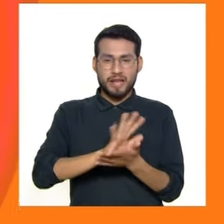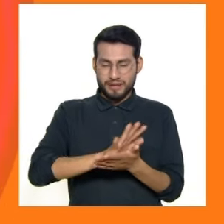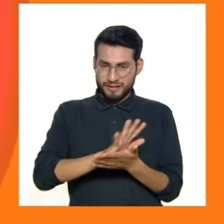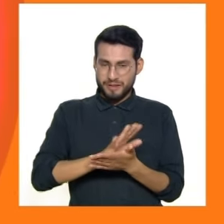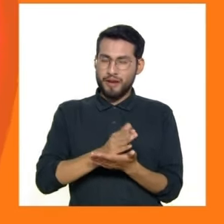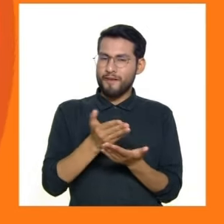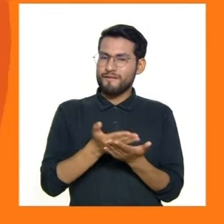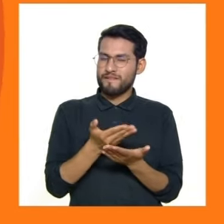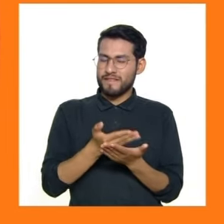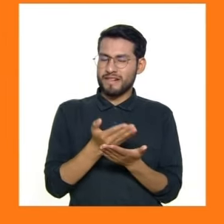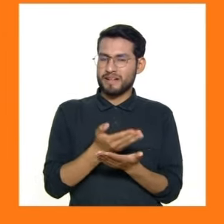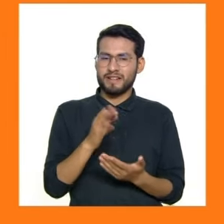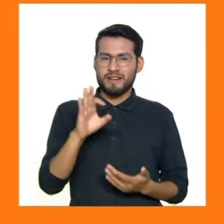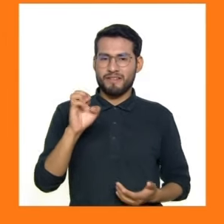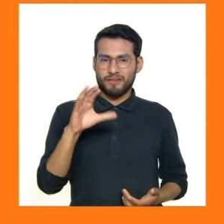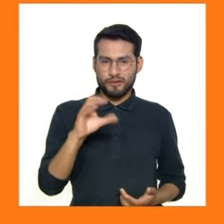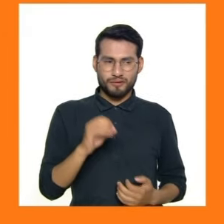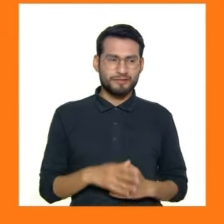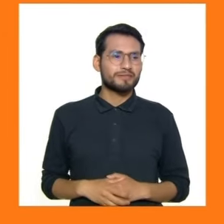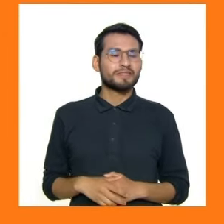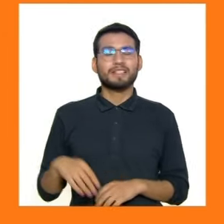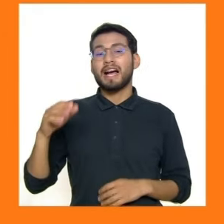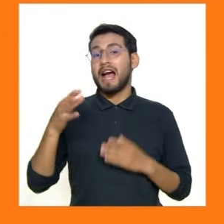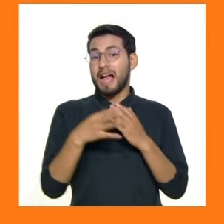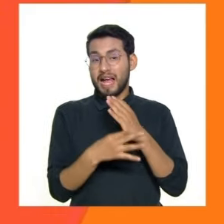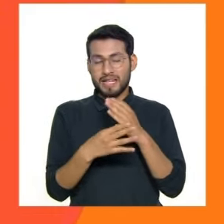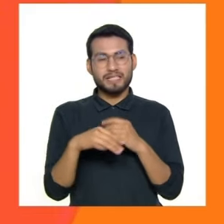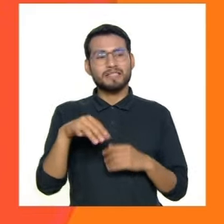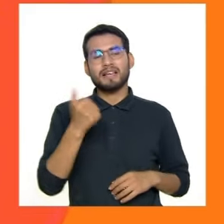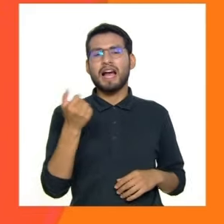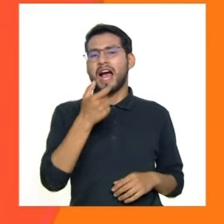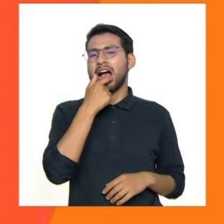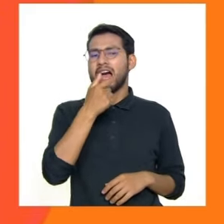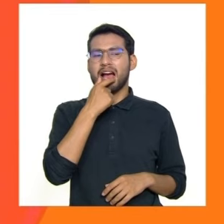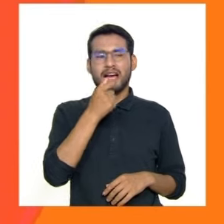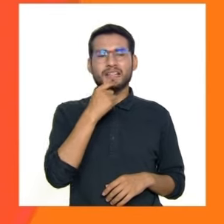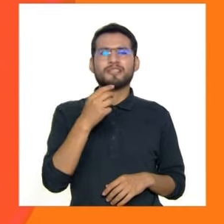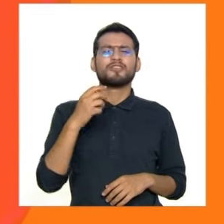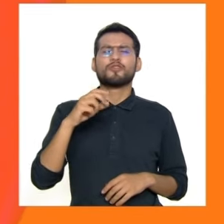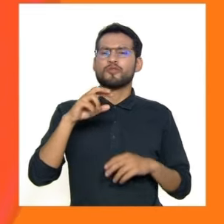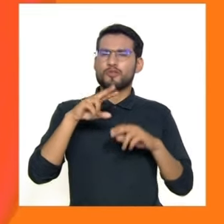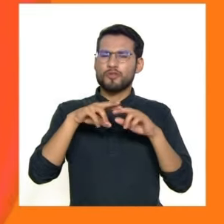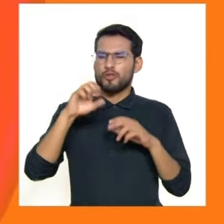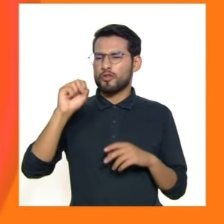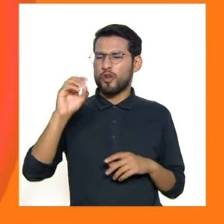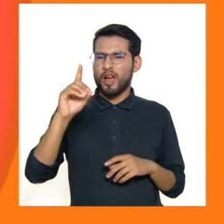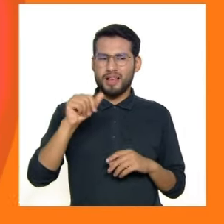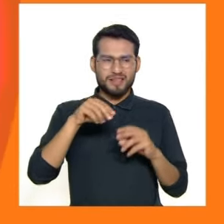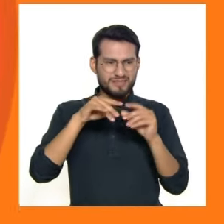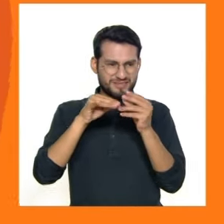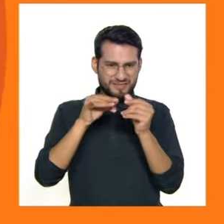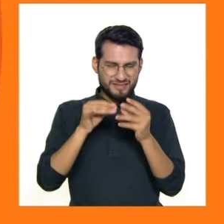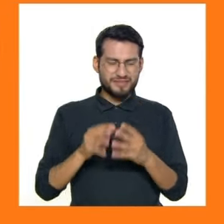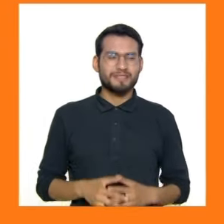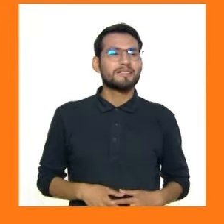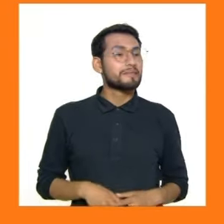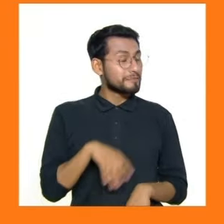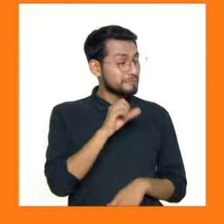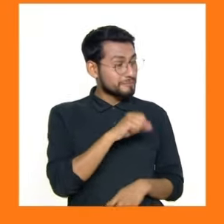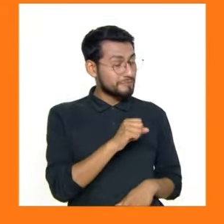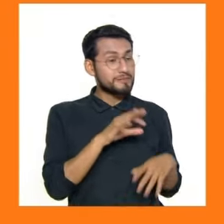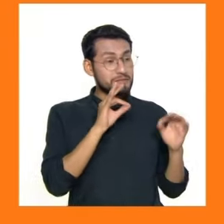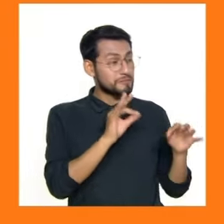150 g de queso fresco aceite y galleta de soda aceite y una galletas de Soda Para hacer la huancaína Exacto Así